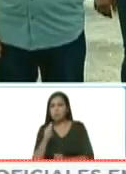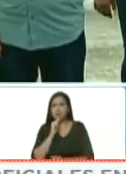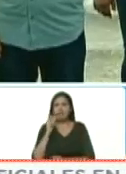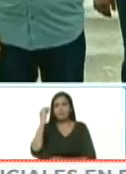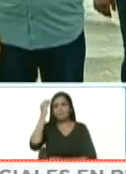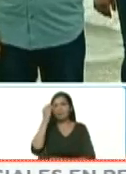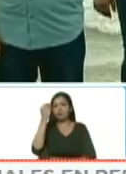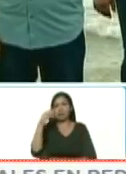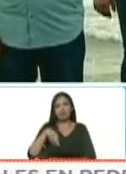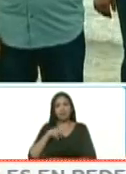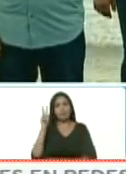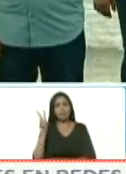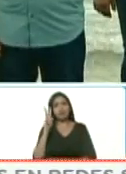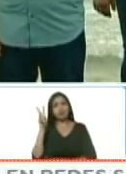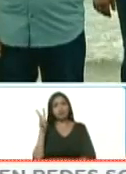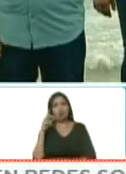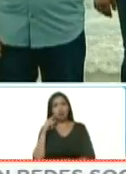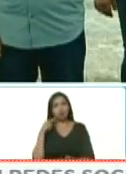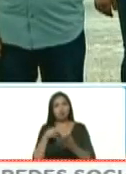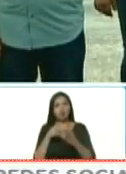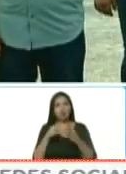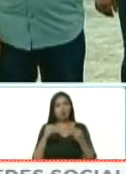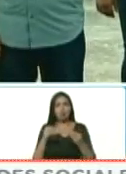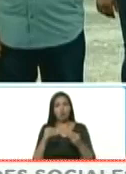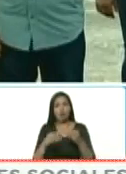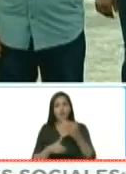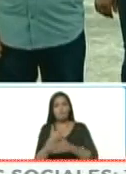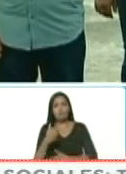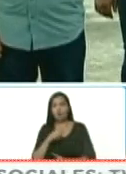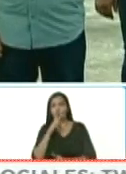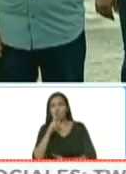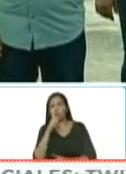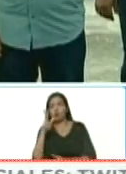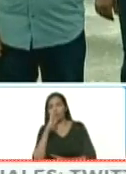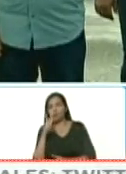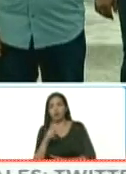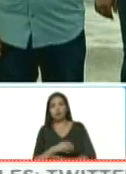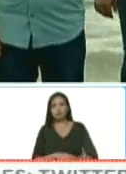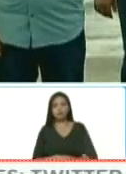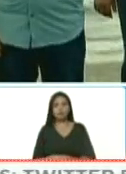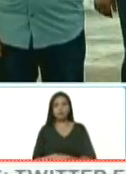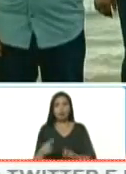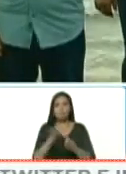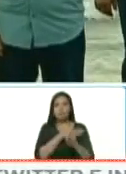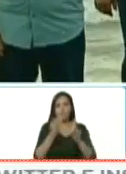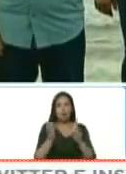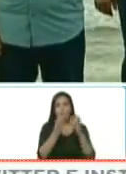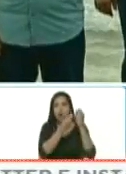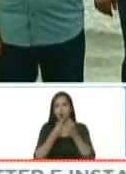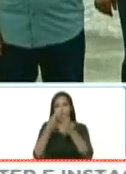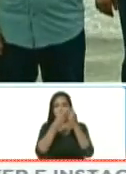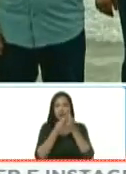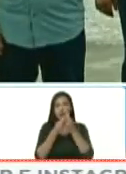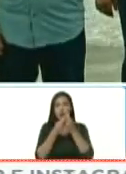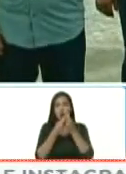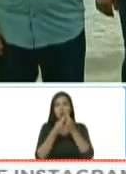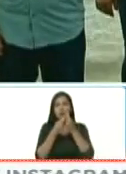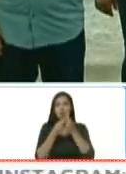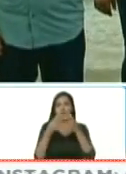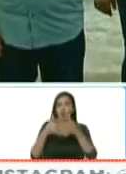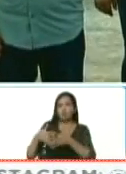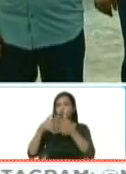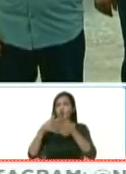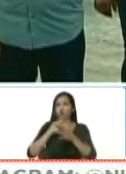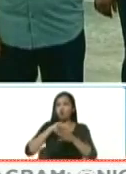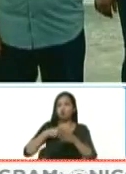que Venezuela, en medio de la más horrorosa y criminal agresión económica del imperio gringo,